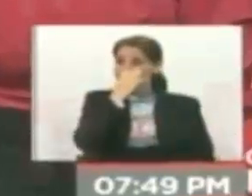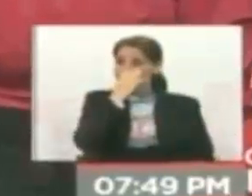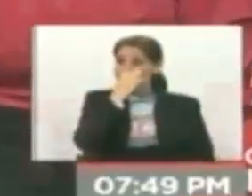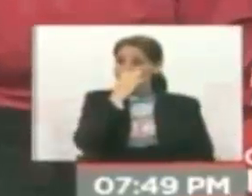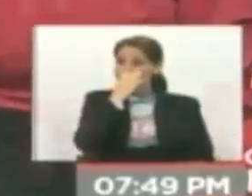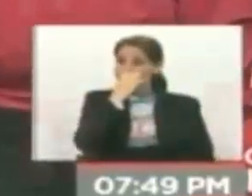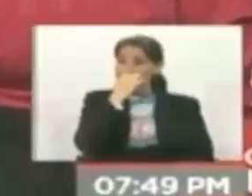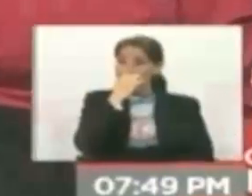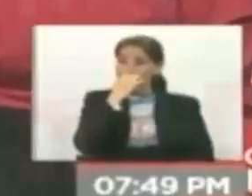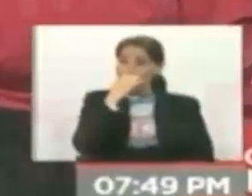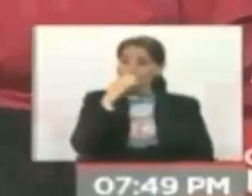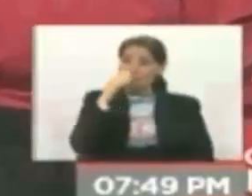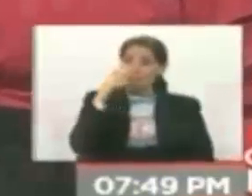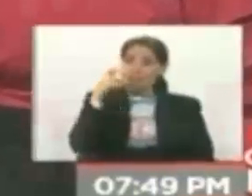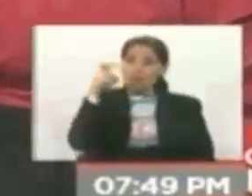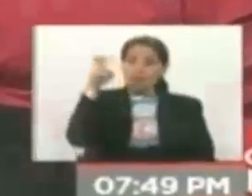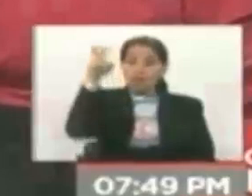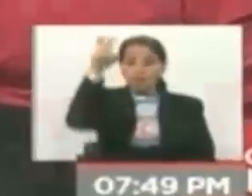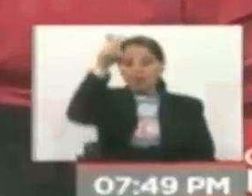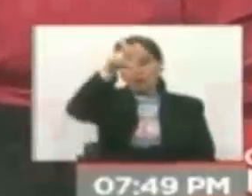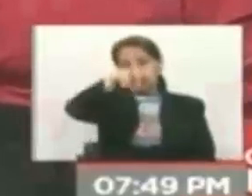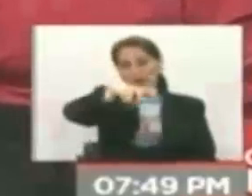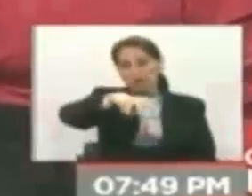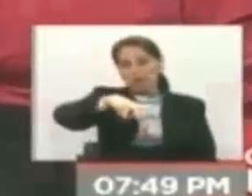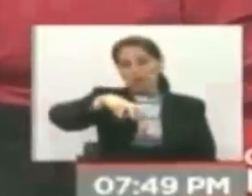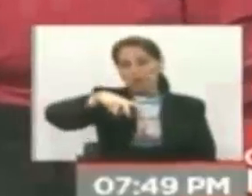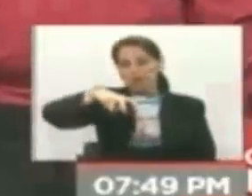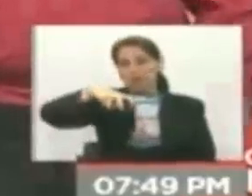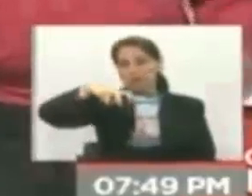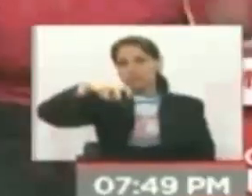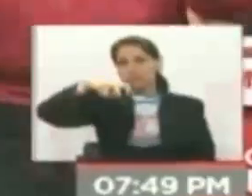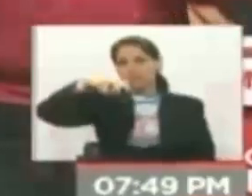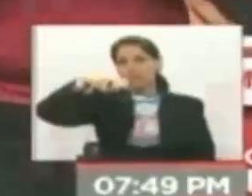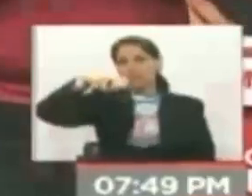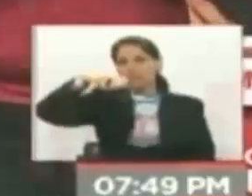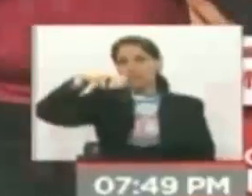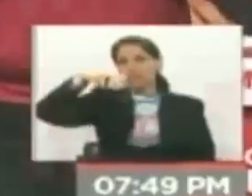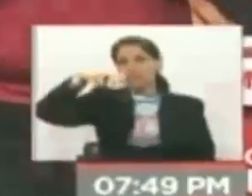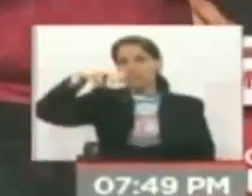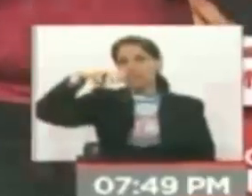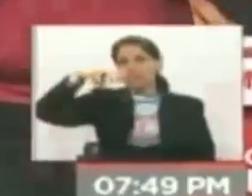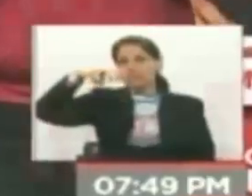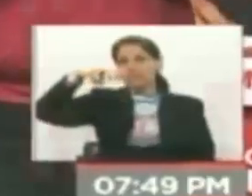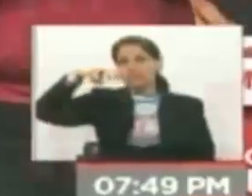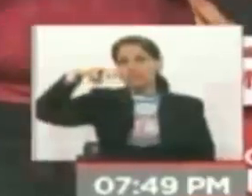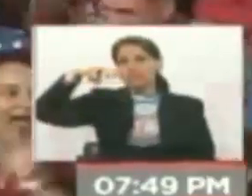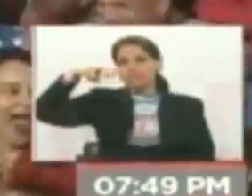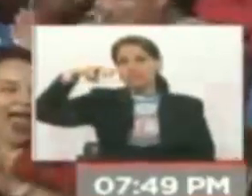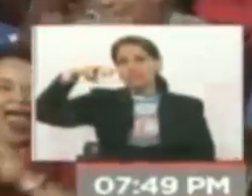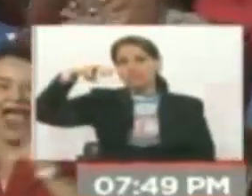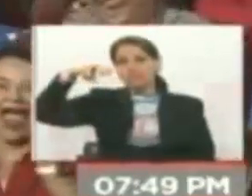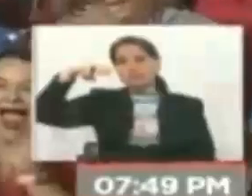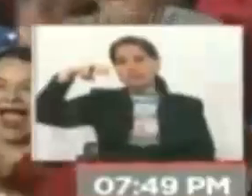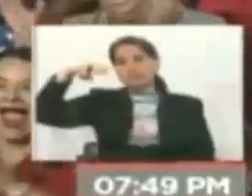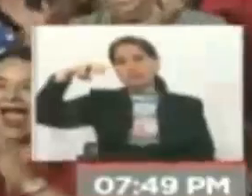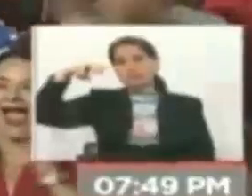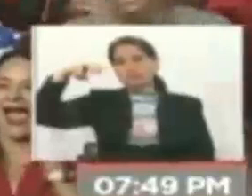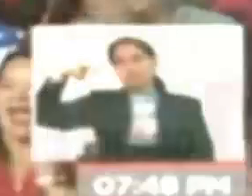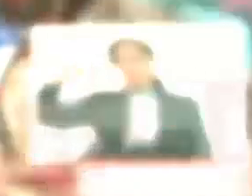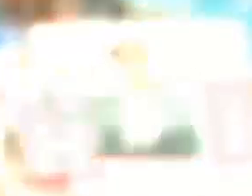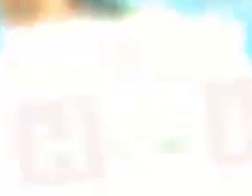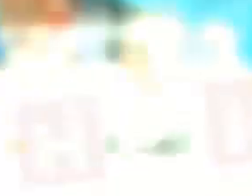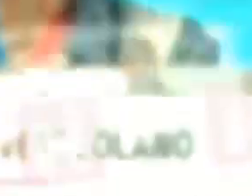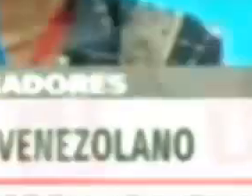piden invasiones y sanciones no pueden estar tranquilos. Nadie puede estar diciendo que invadan mi país y no puedo quedarme con mis